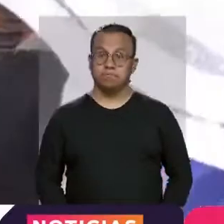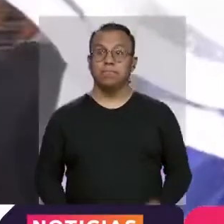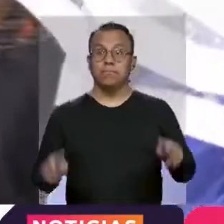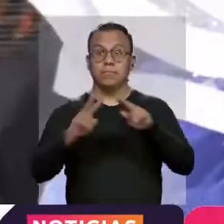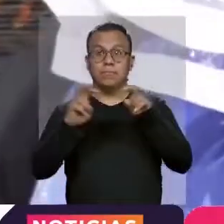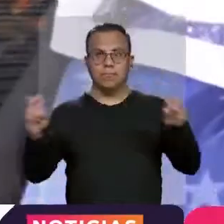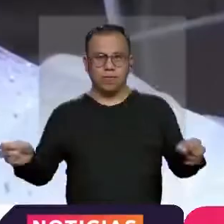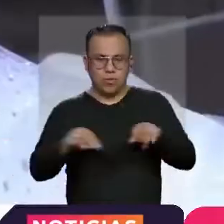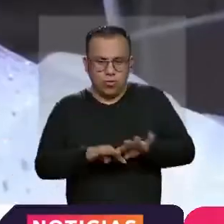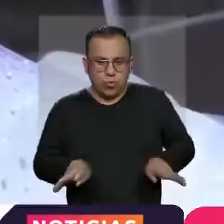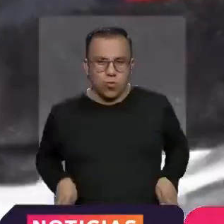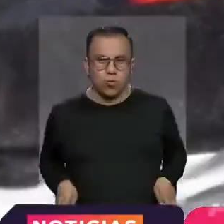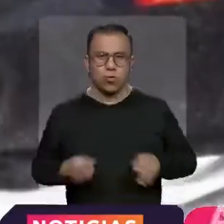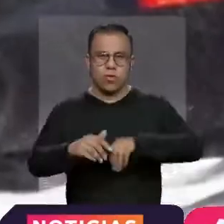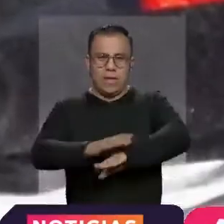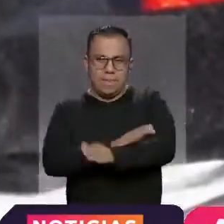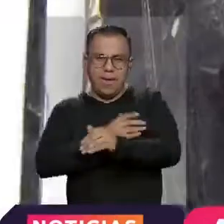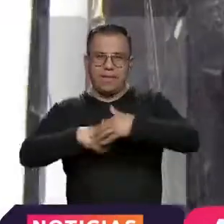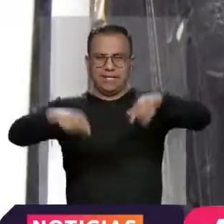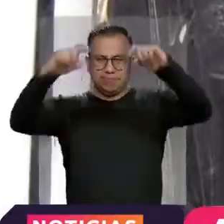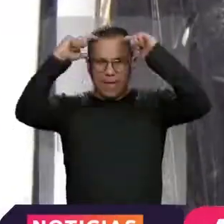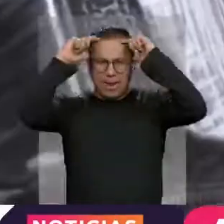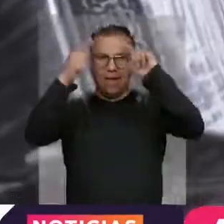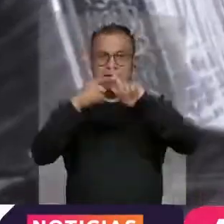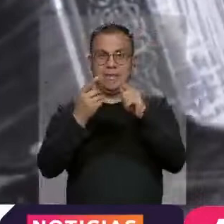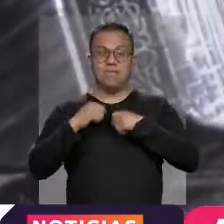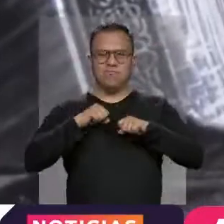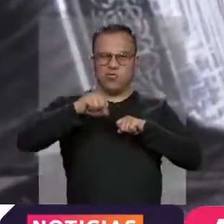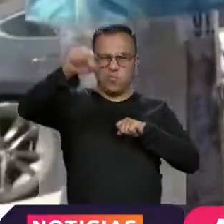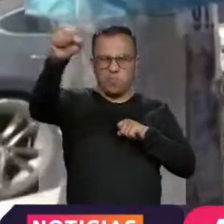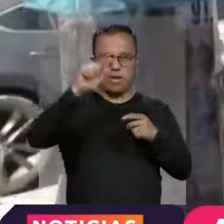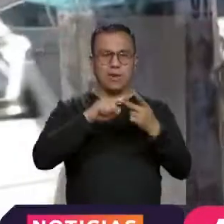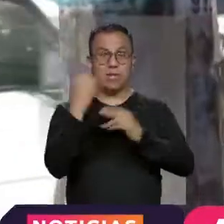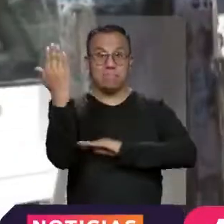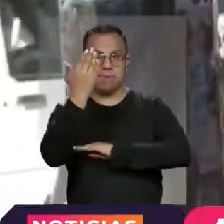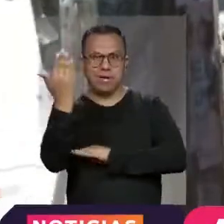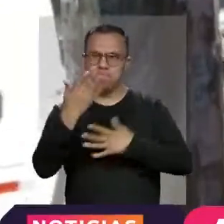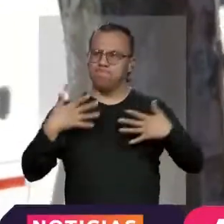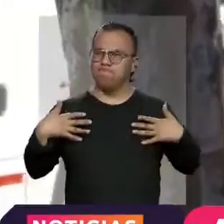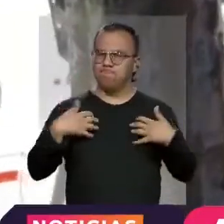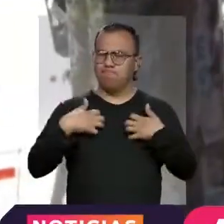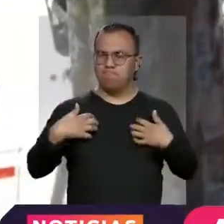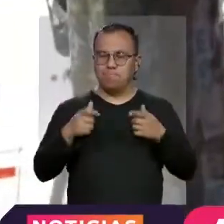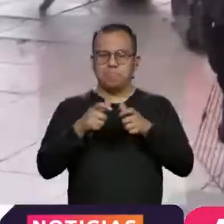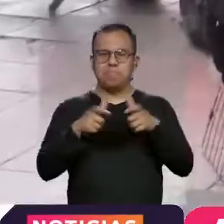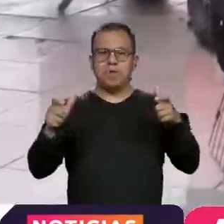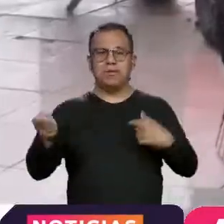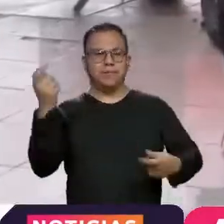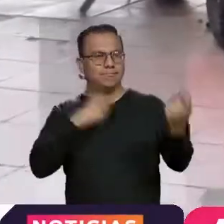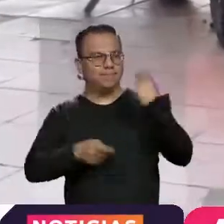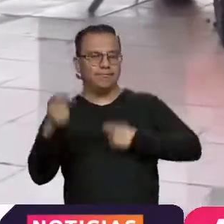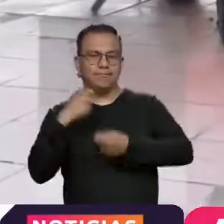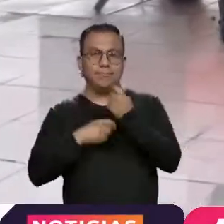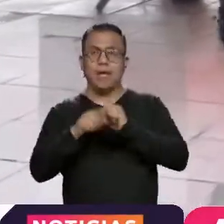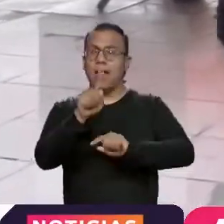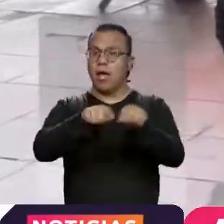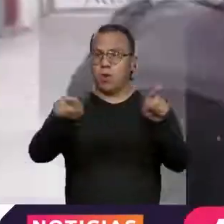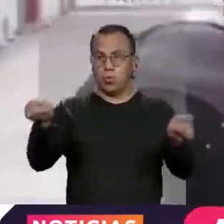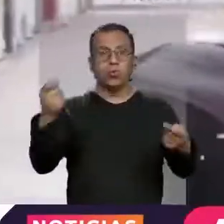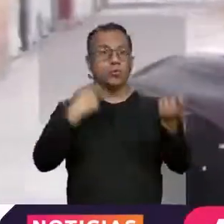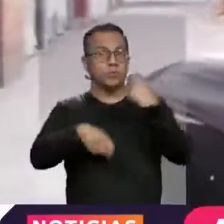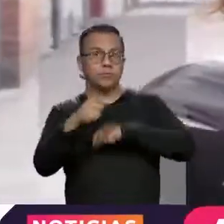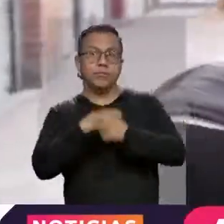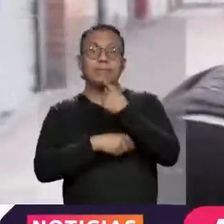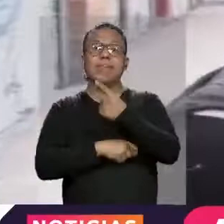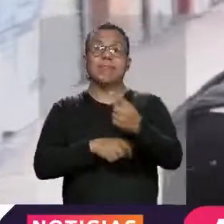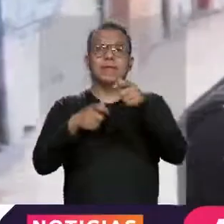Máscaras, tutús, medias, balacas, disfraces de superhéroe, películas y animales es lo que más se ha vendido. Algunos comerciantes